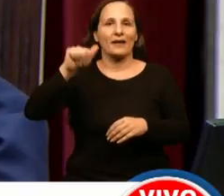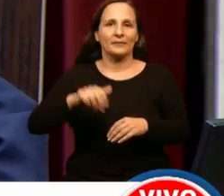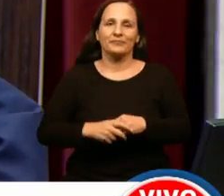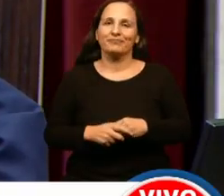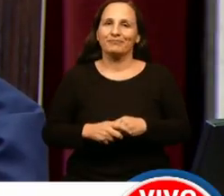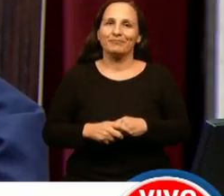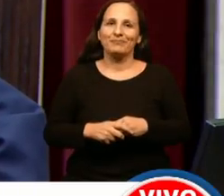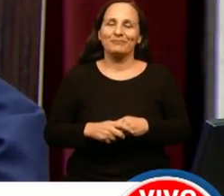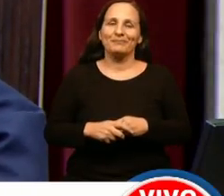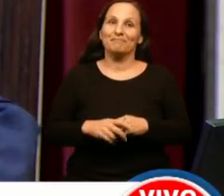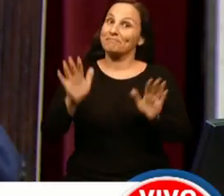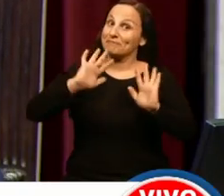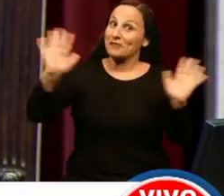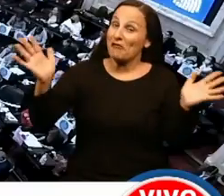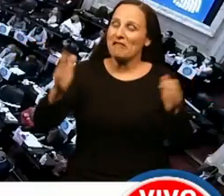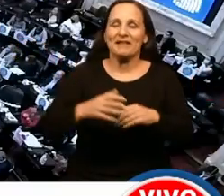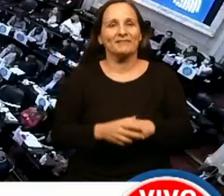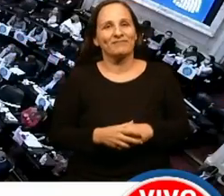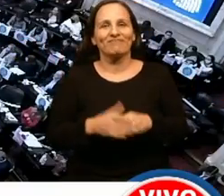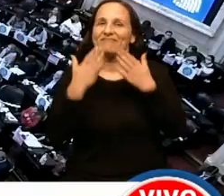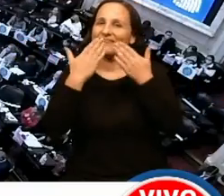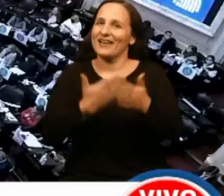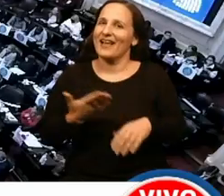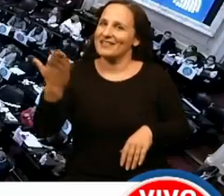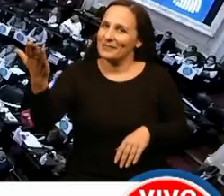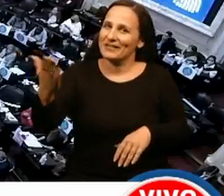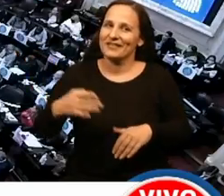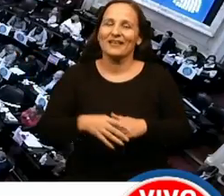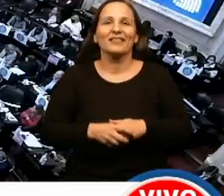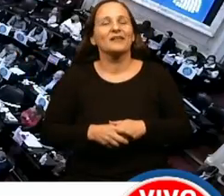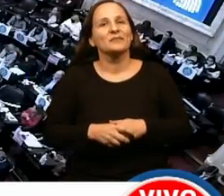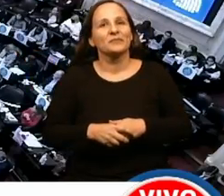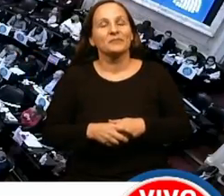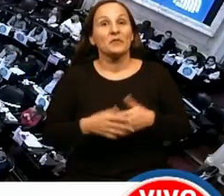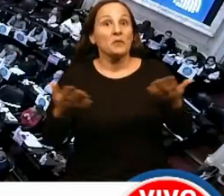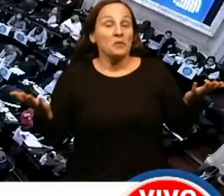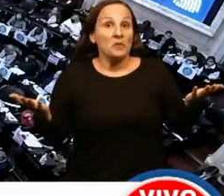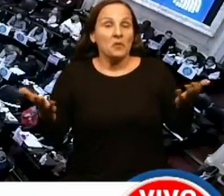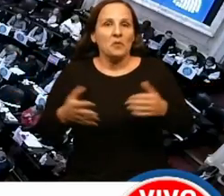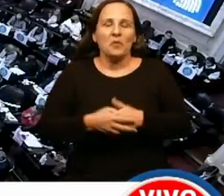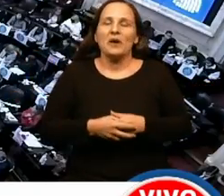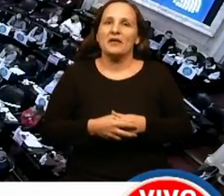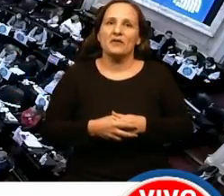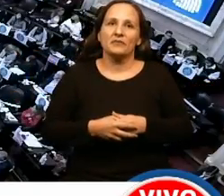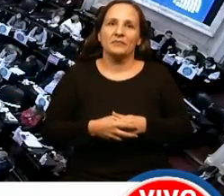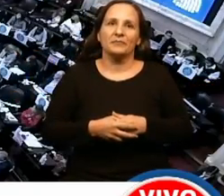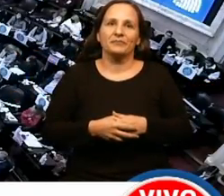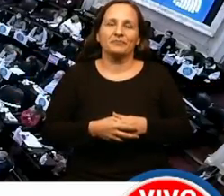hola gracias señor presidente bueno yo